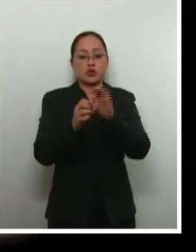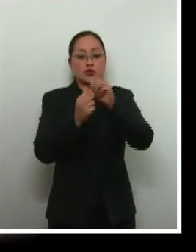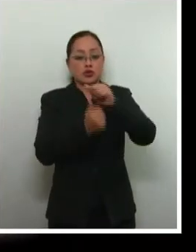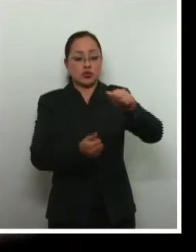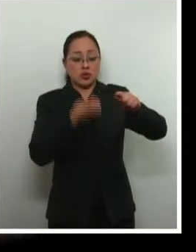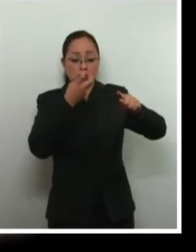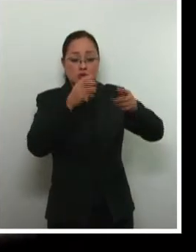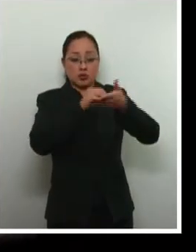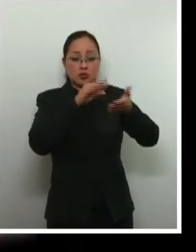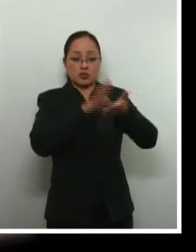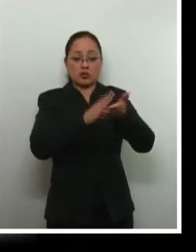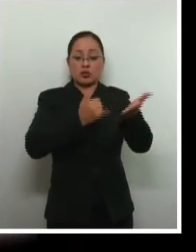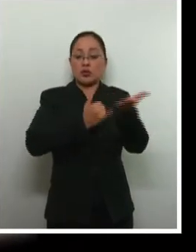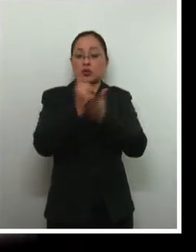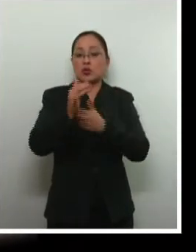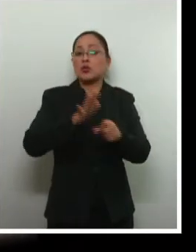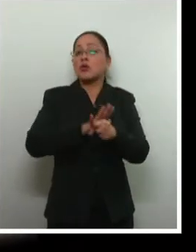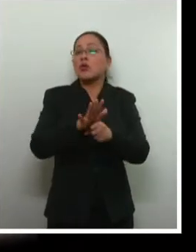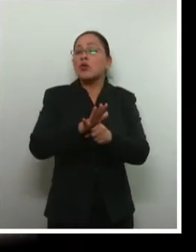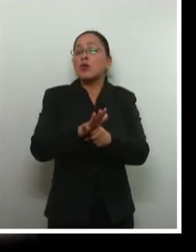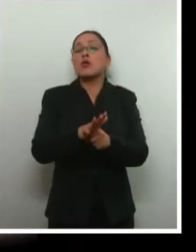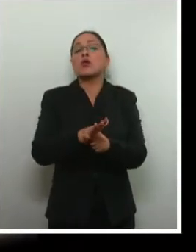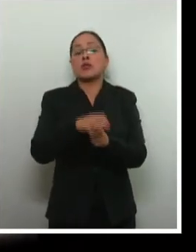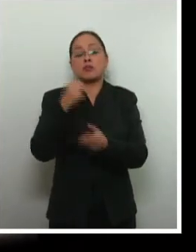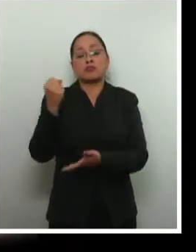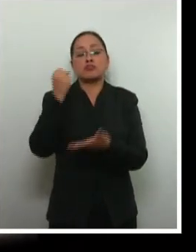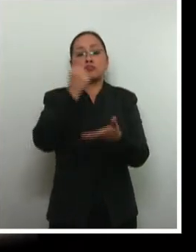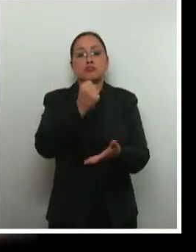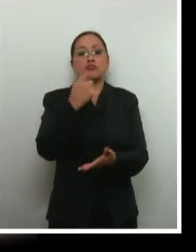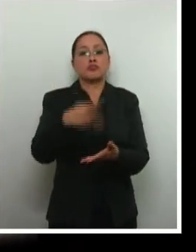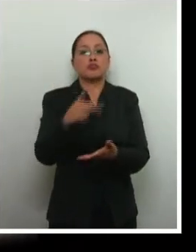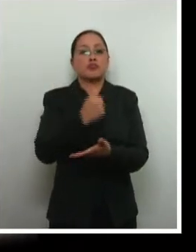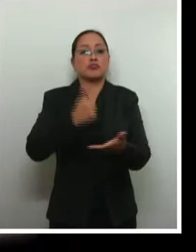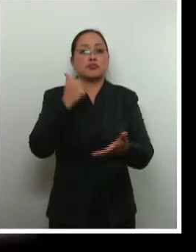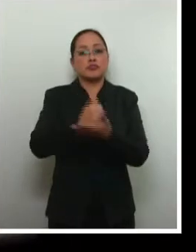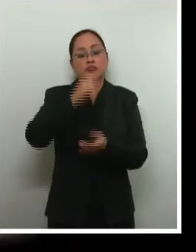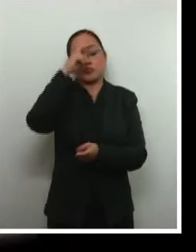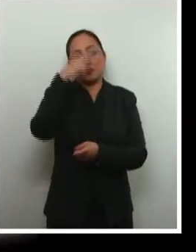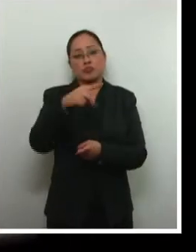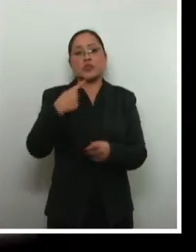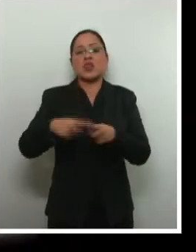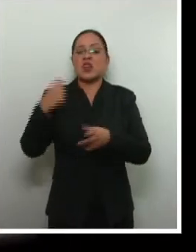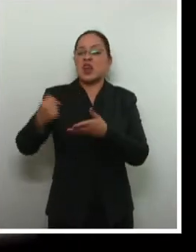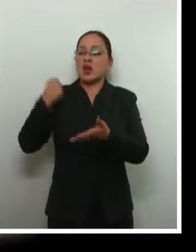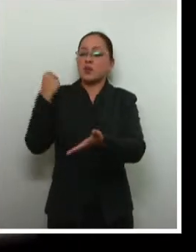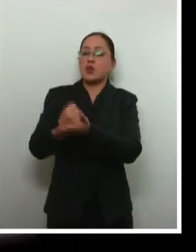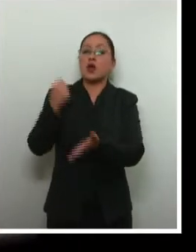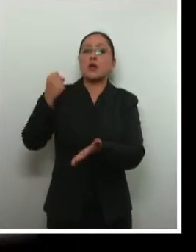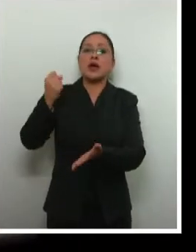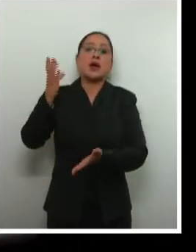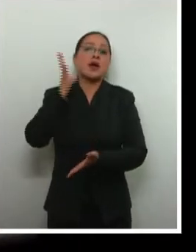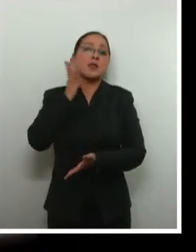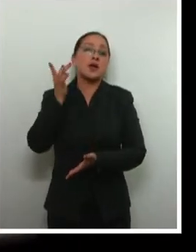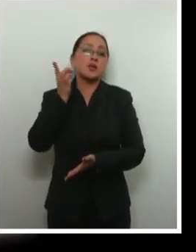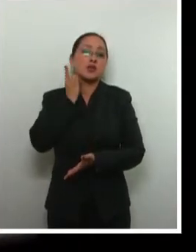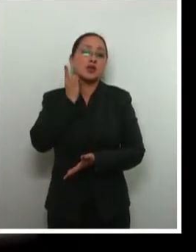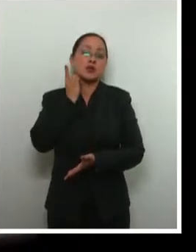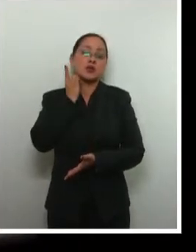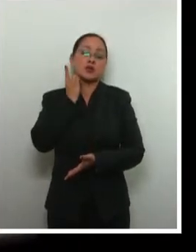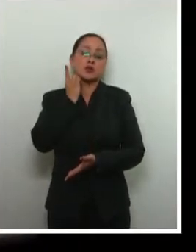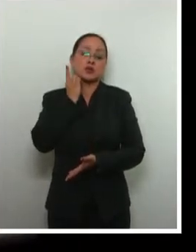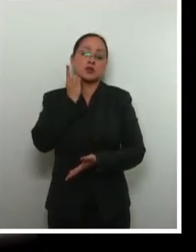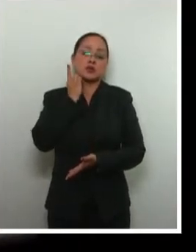constitucional determina que el fondo de capitalidad lo aprueba la Cámara de